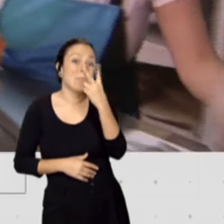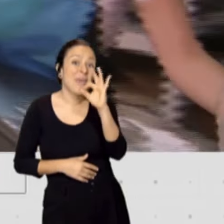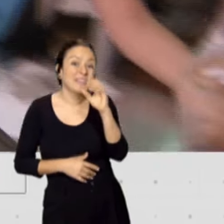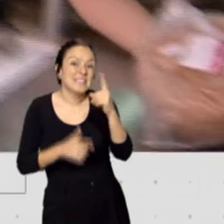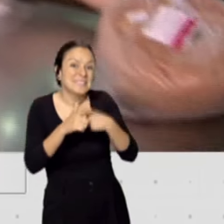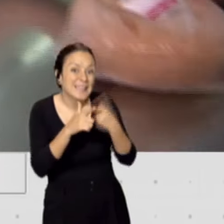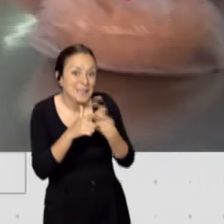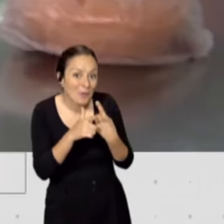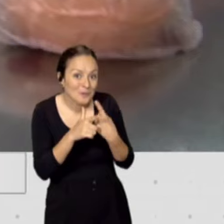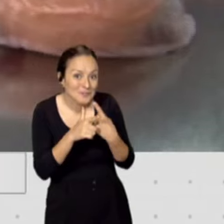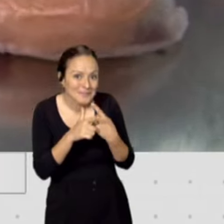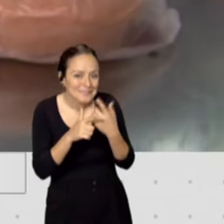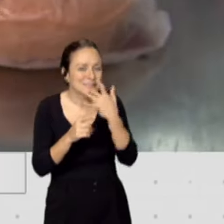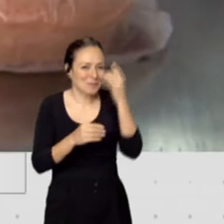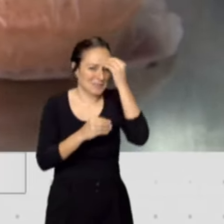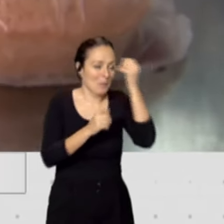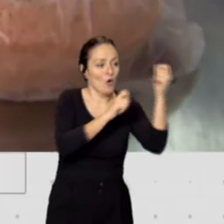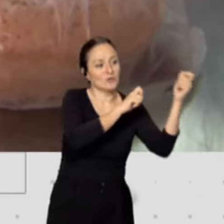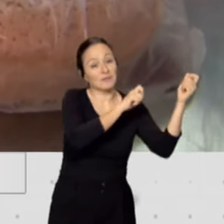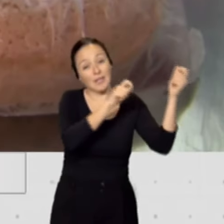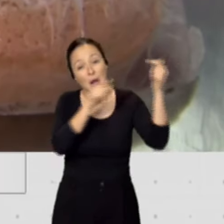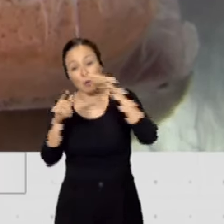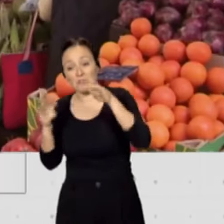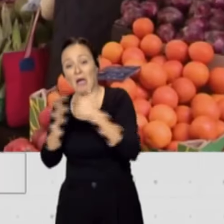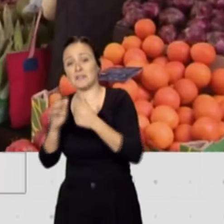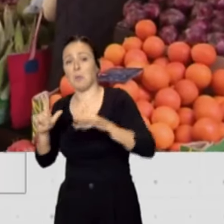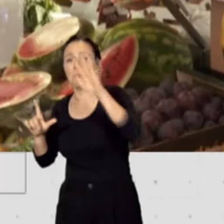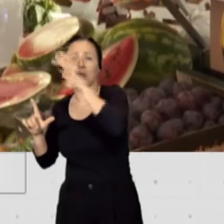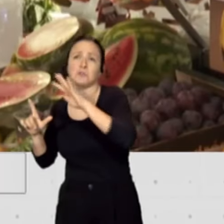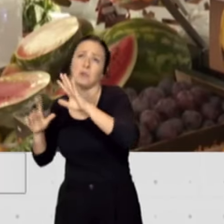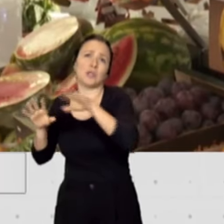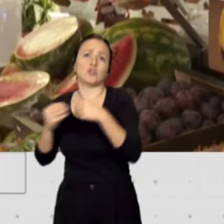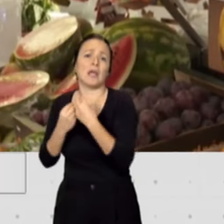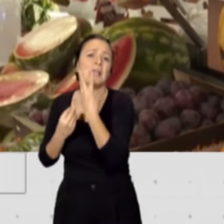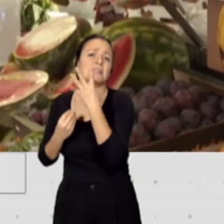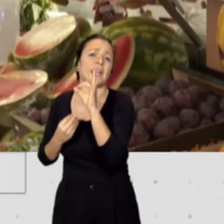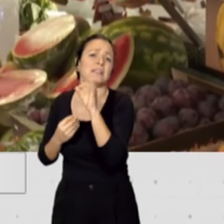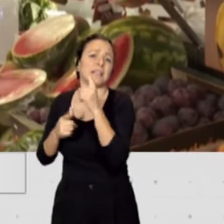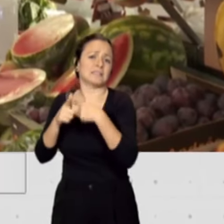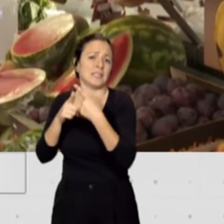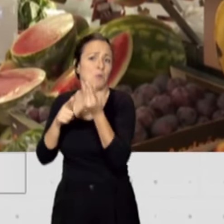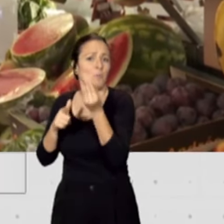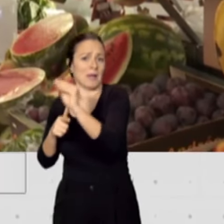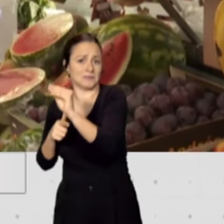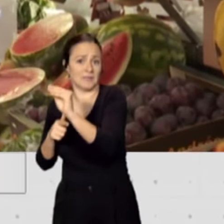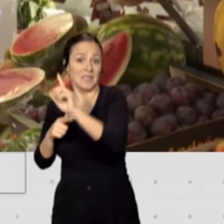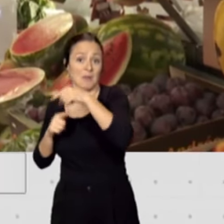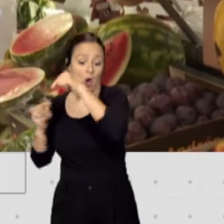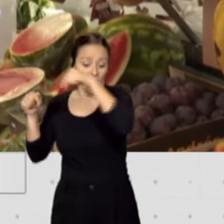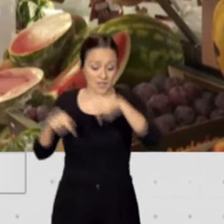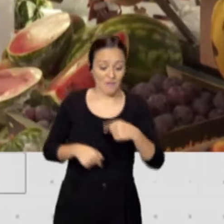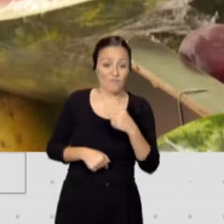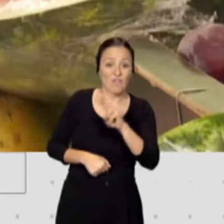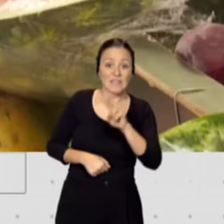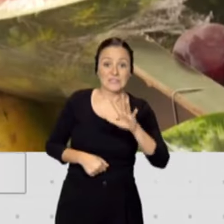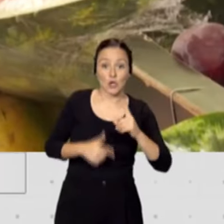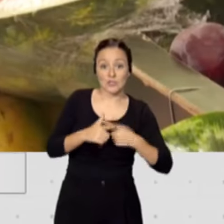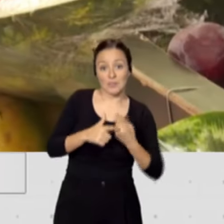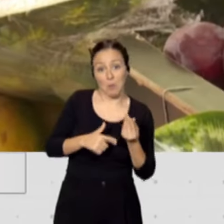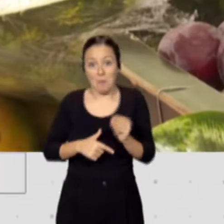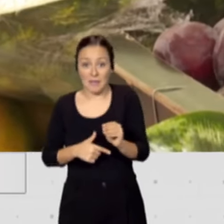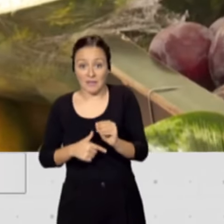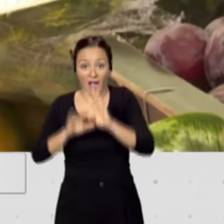península pues 30 céntimos y aquí a lo mejor otros 25 céntimos al final tienes un coste de